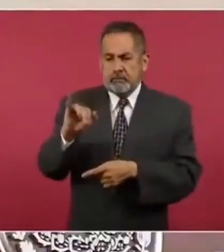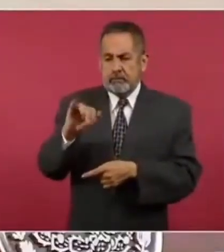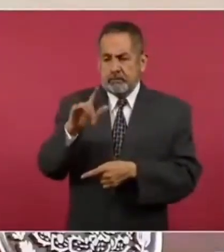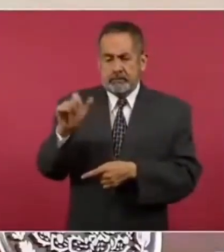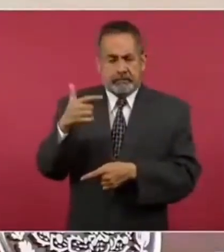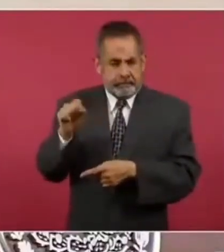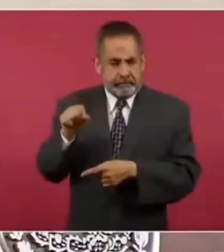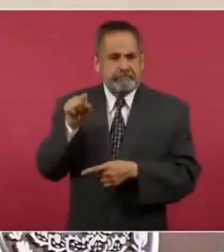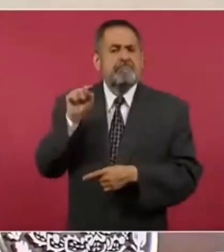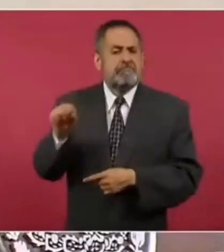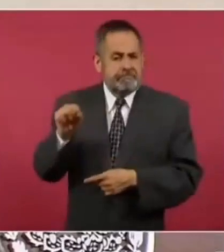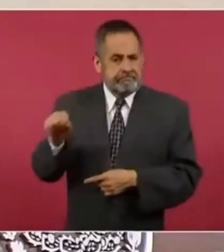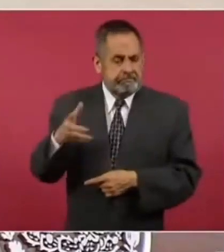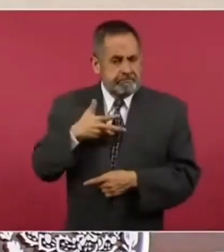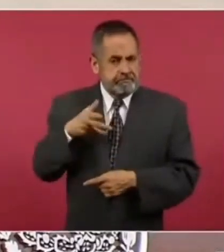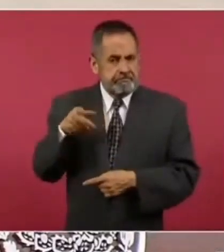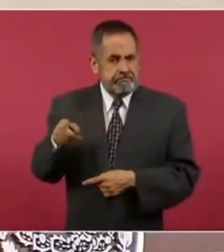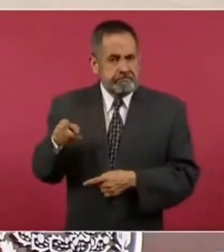un